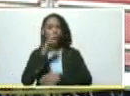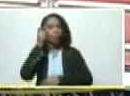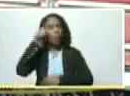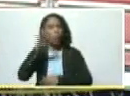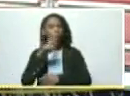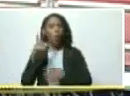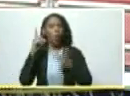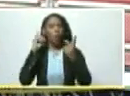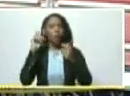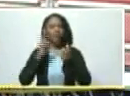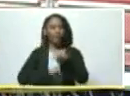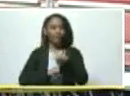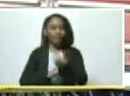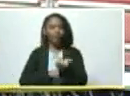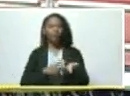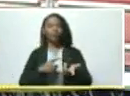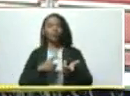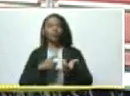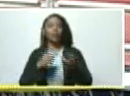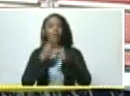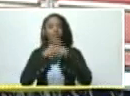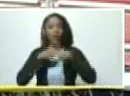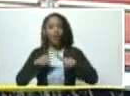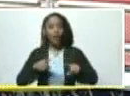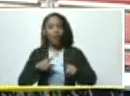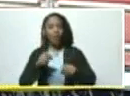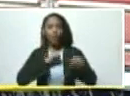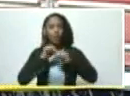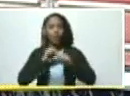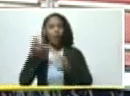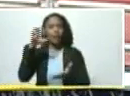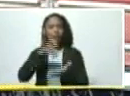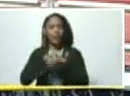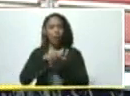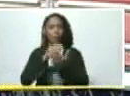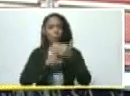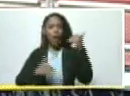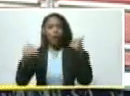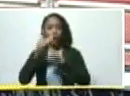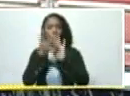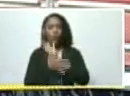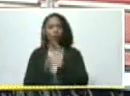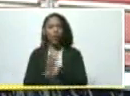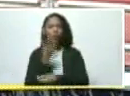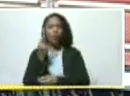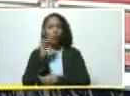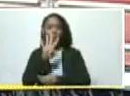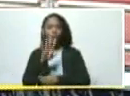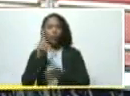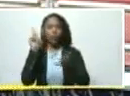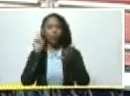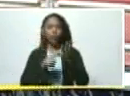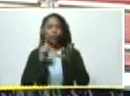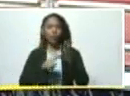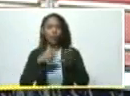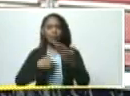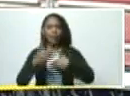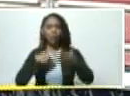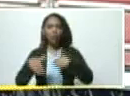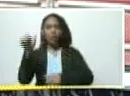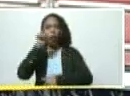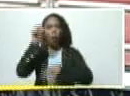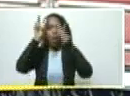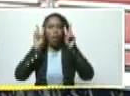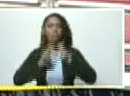carácter mixta, donde el accionista mayoritario sea el Estado. Número cuatro, en cuanto al servicio de agua